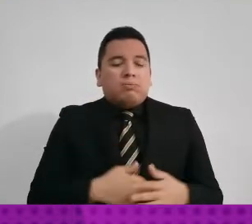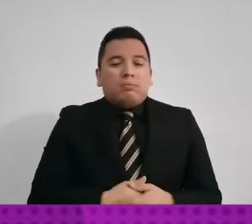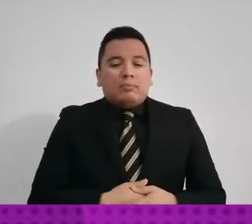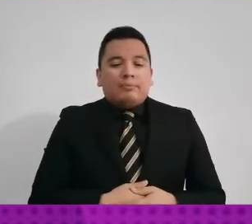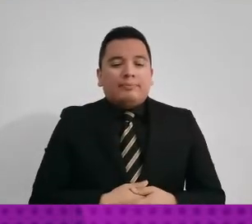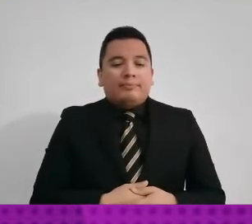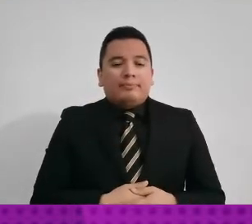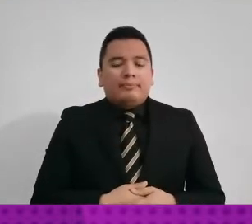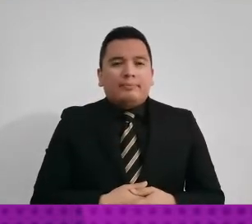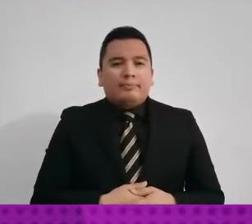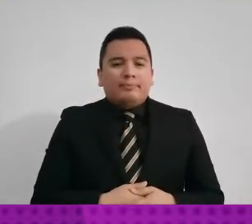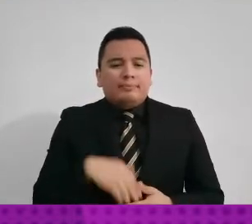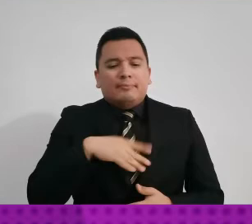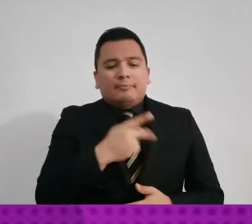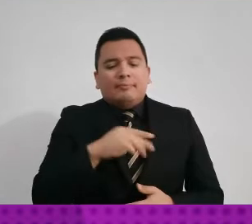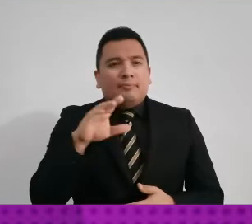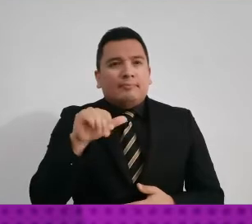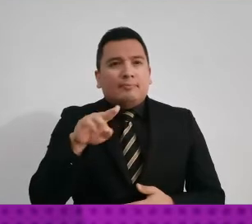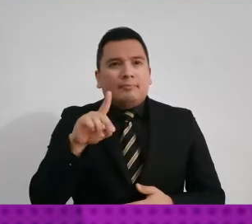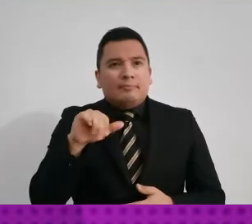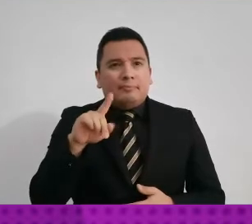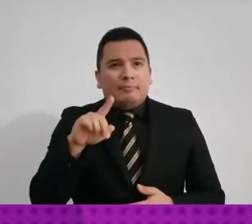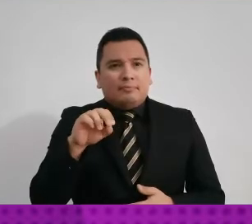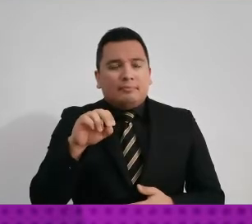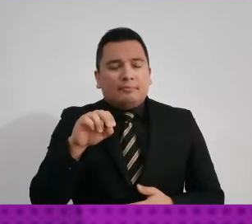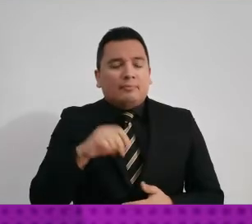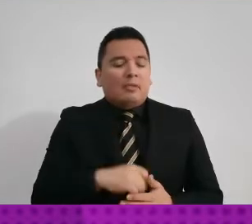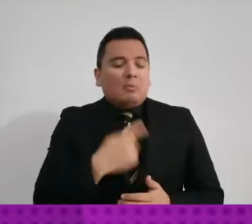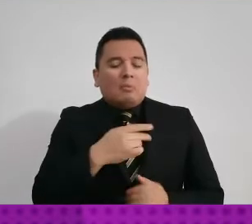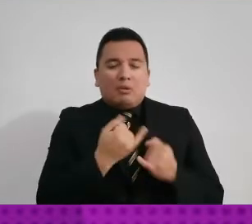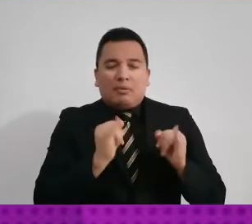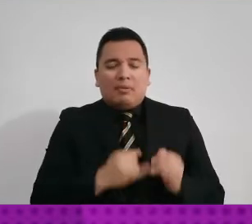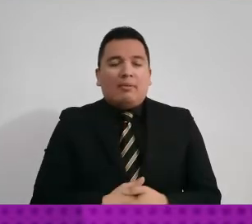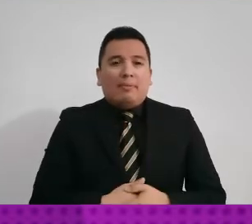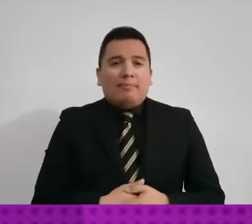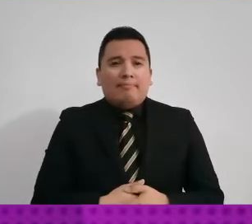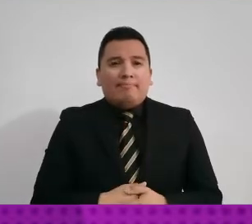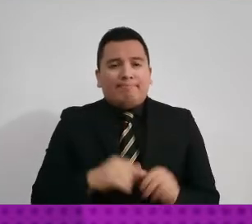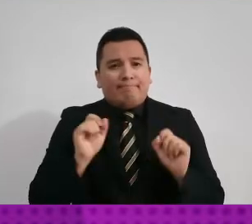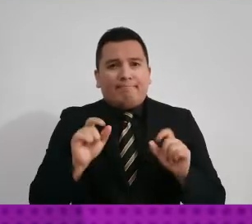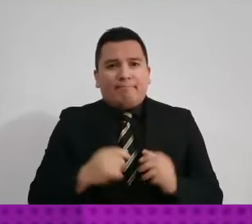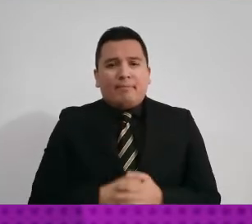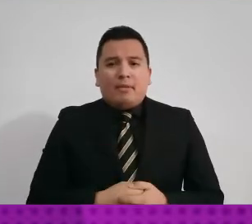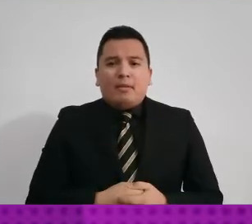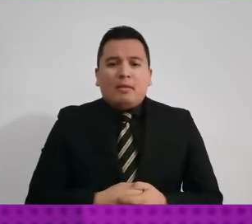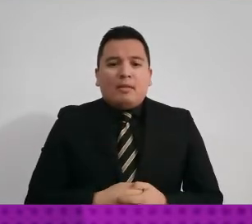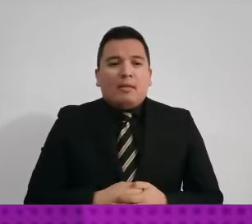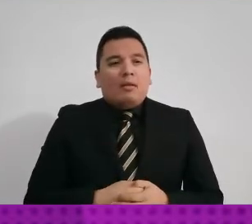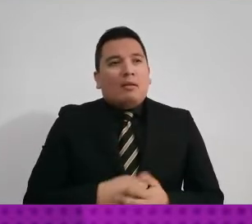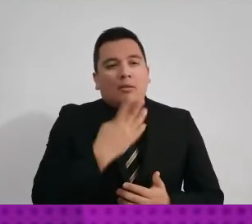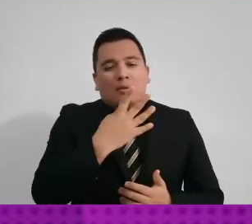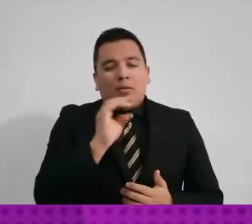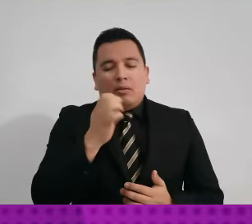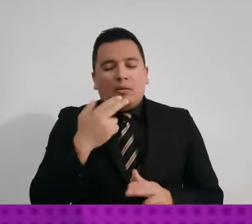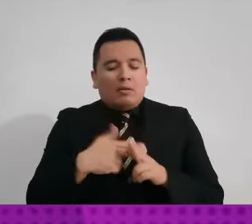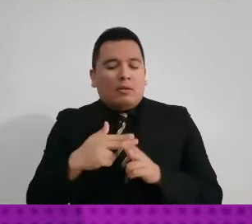persona aspirante como candidata o candidato independiente. De igual forma, Guillermo, del